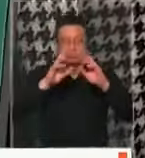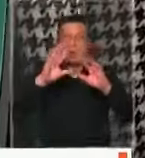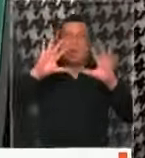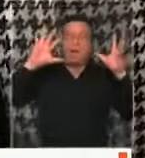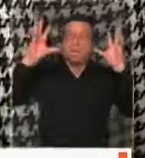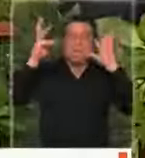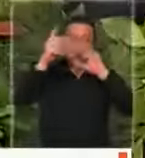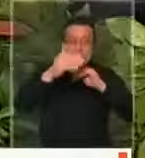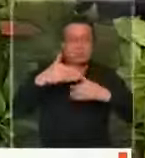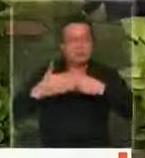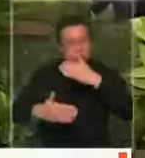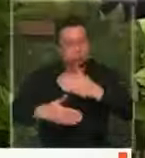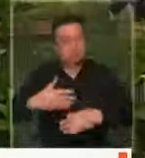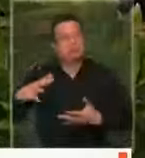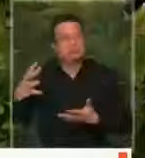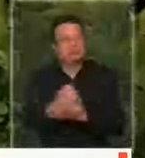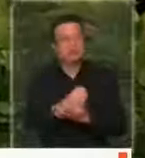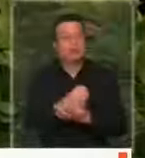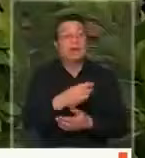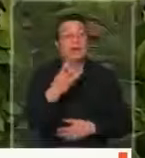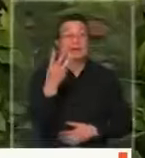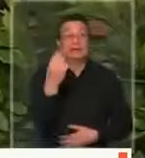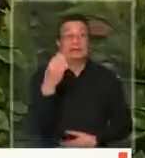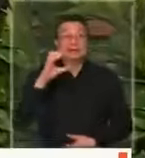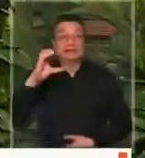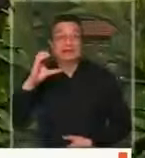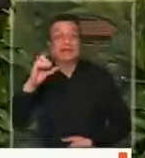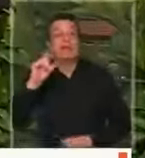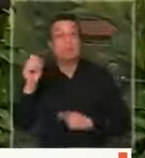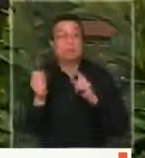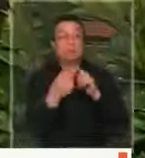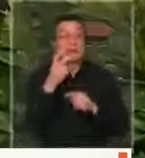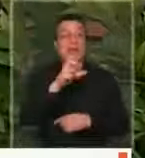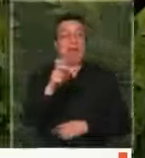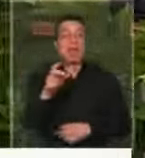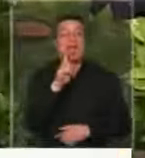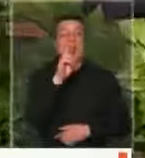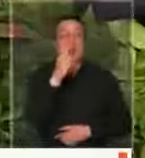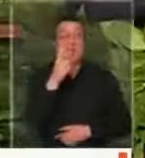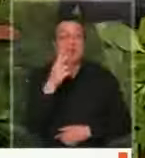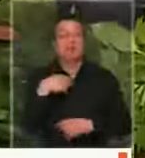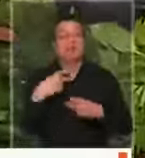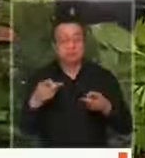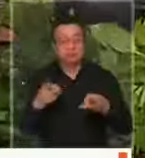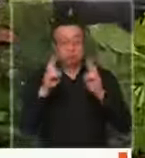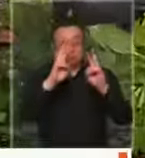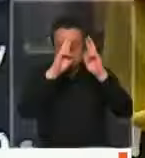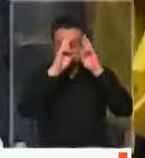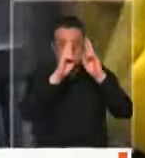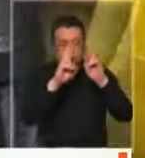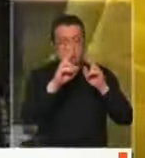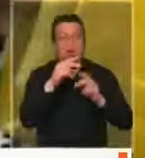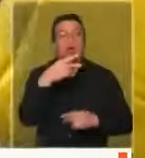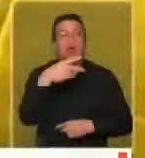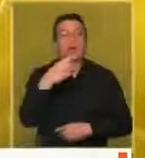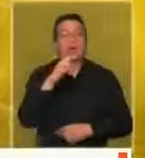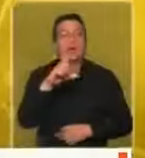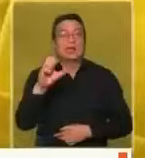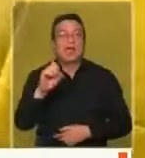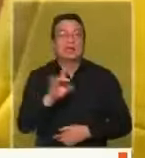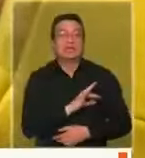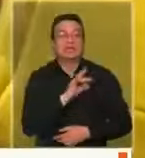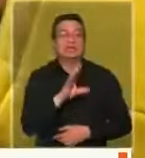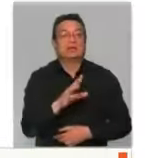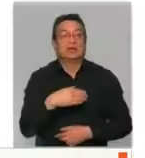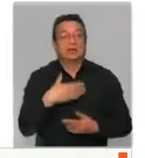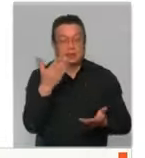para llevarla a cabo. 13C se convirtió en el primer canal de televisión en recibir el reconocimiento Huella Chile por medir la